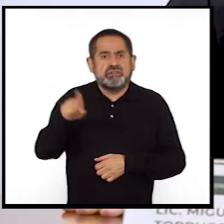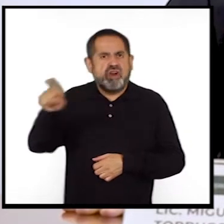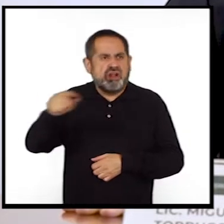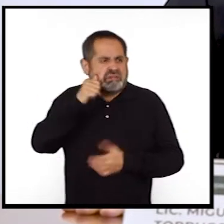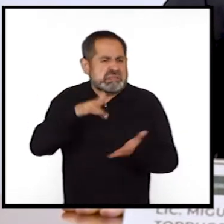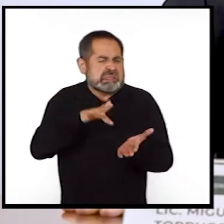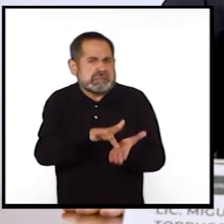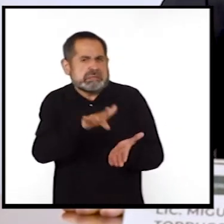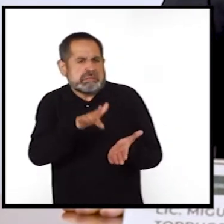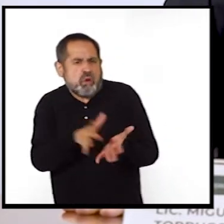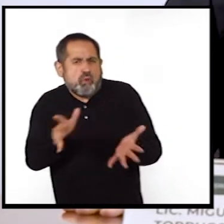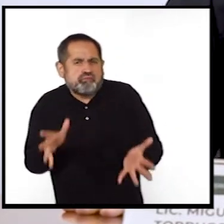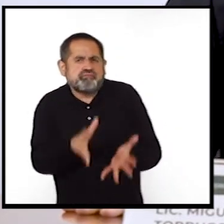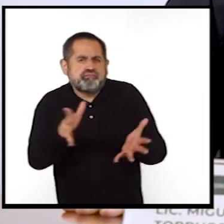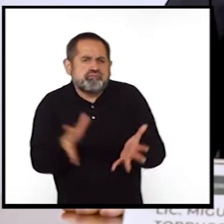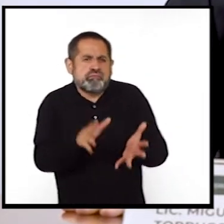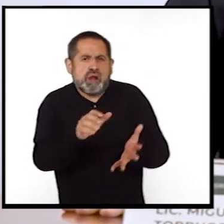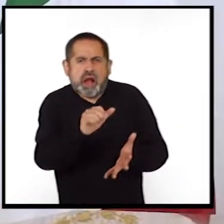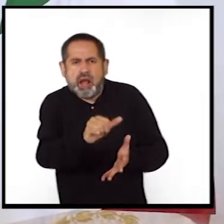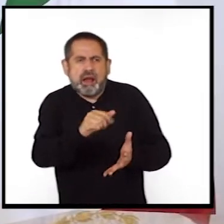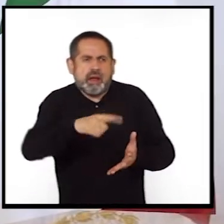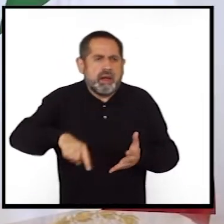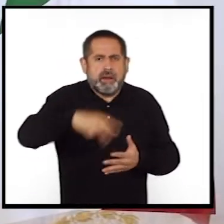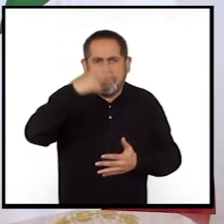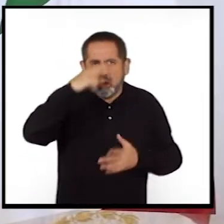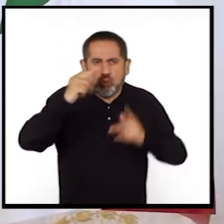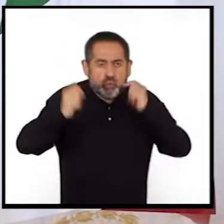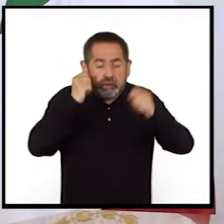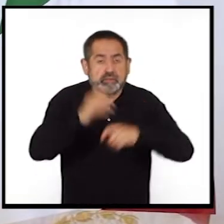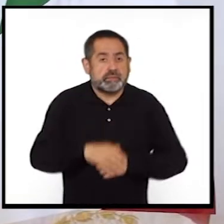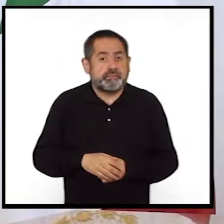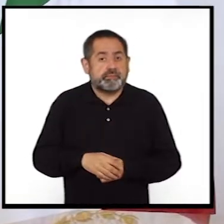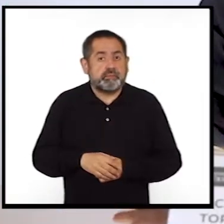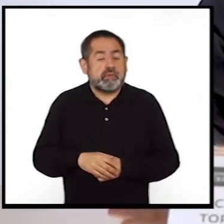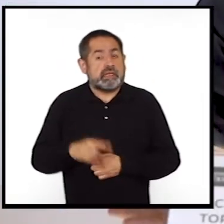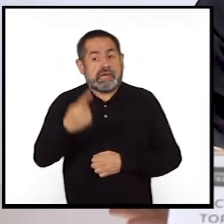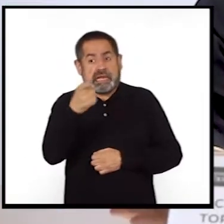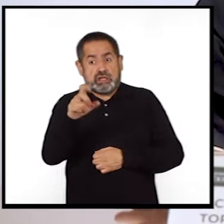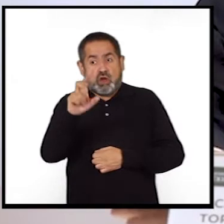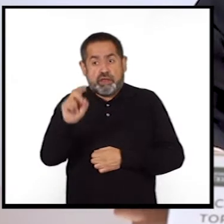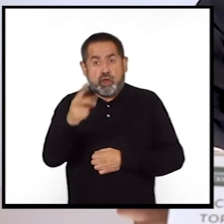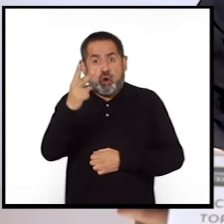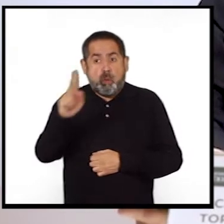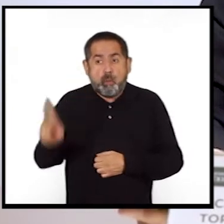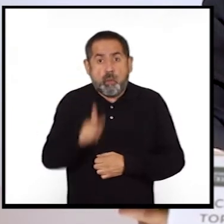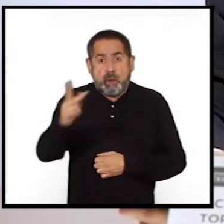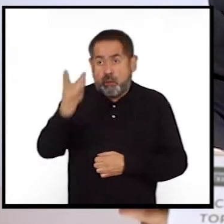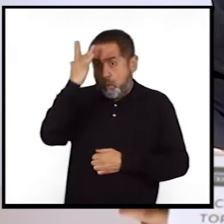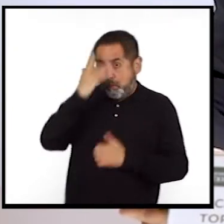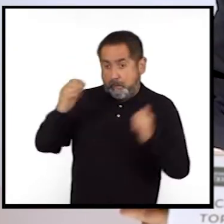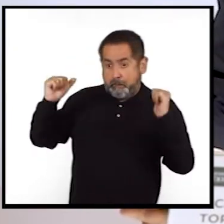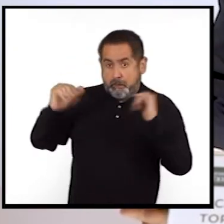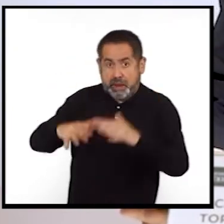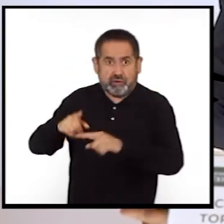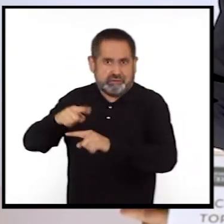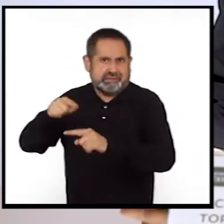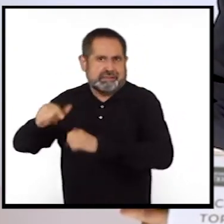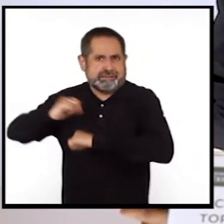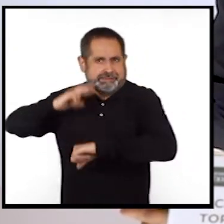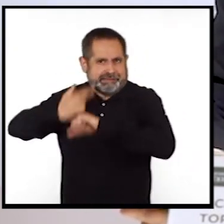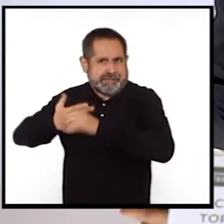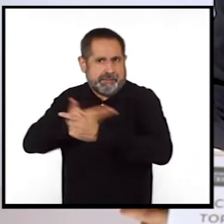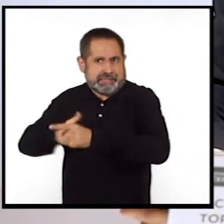pueblos mágicos y del turismo de México. A los presidentes de nuestros 132 pueblos